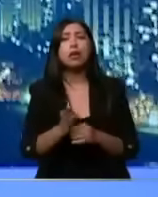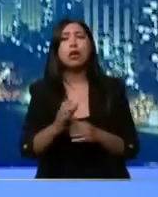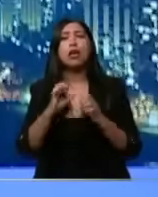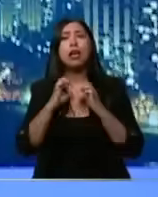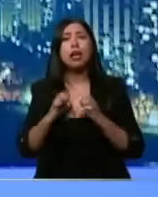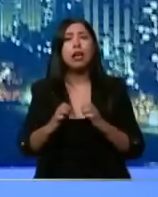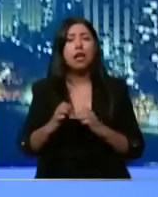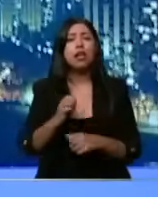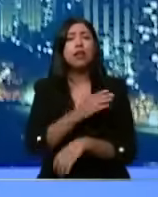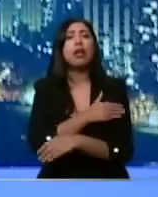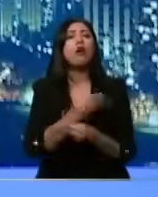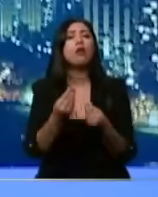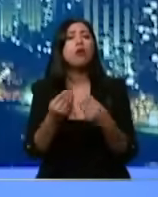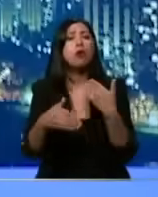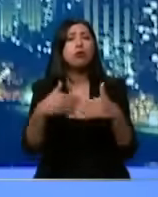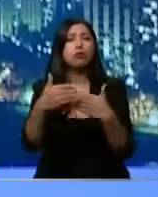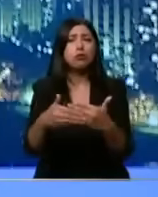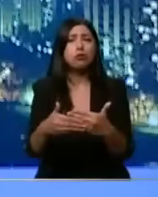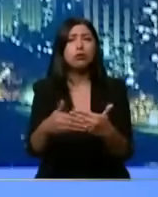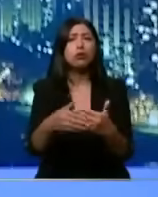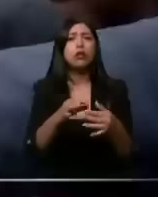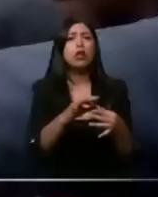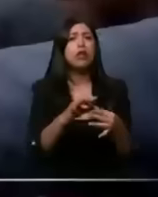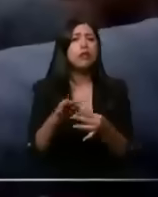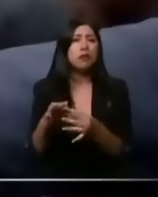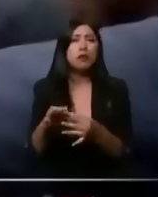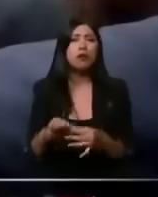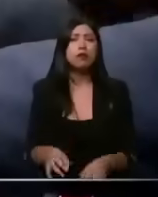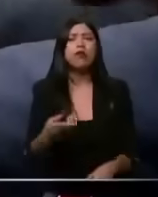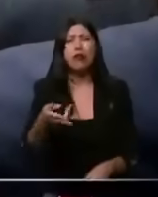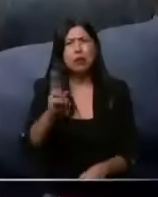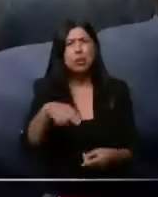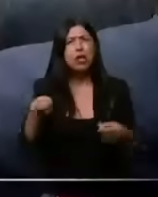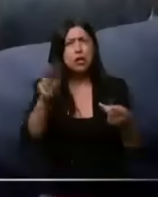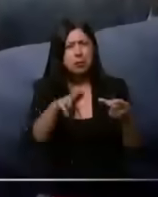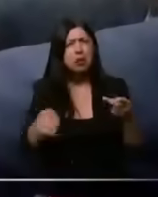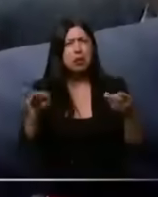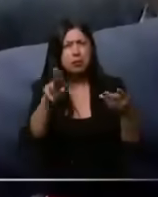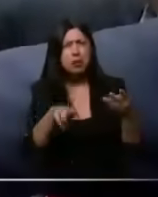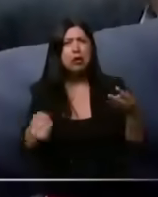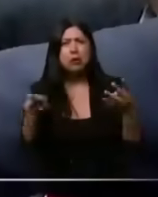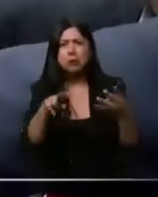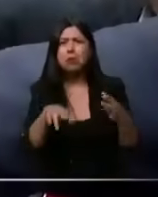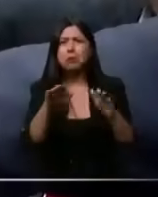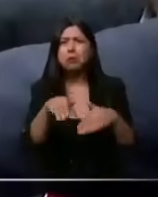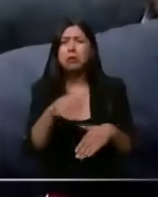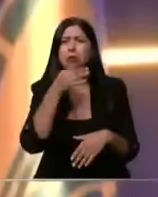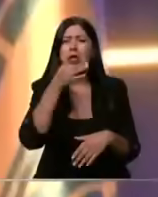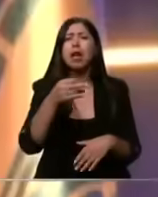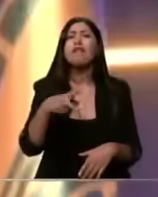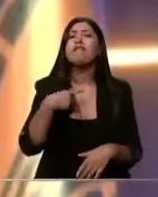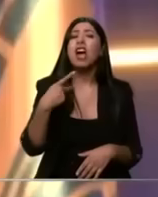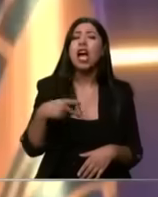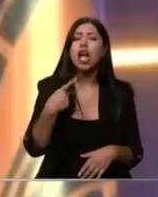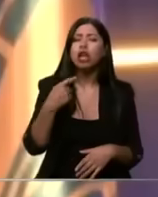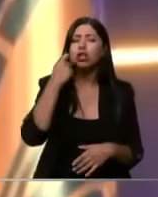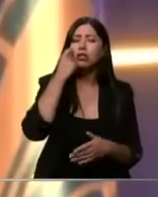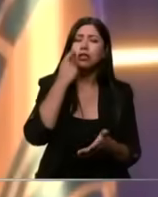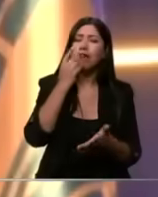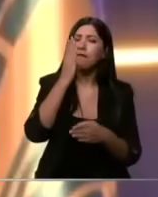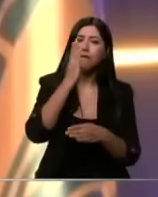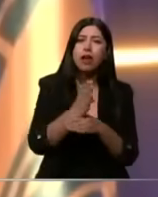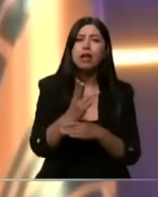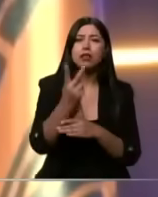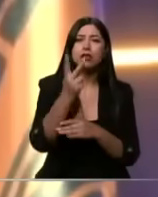la probidad y los derechos humanos como valores transversales, inexcusable. Lo repitió cada vez que pudo. Decía que esos valores eran la piedra angular de